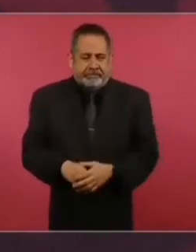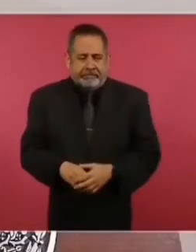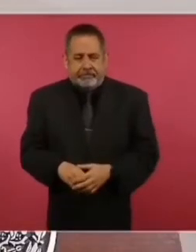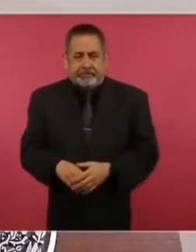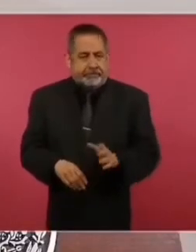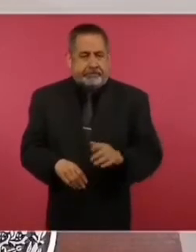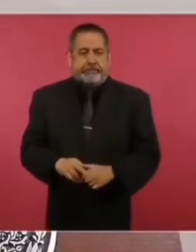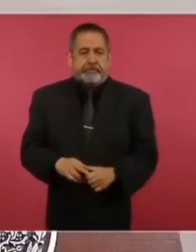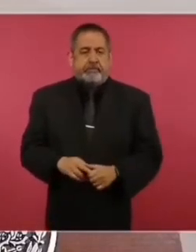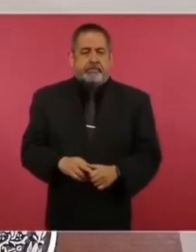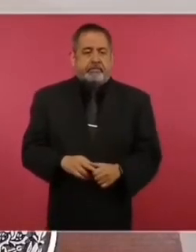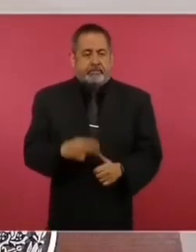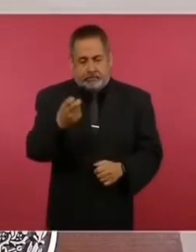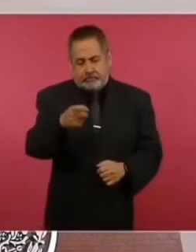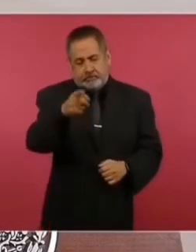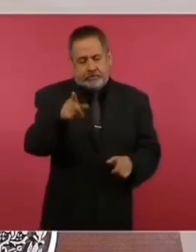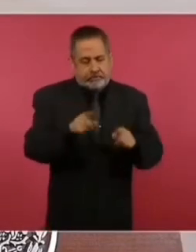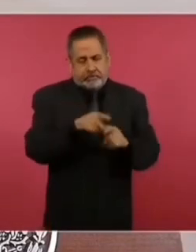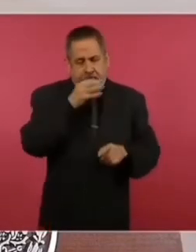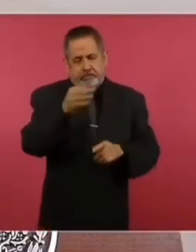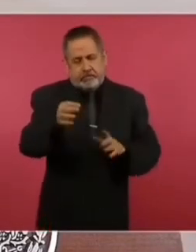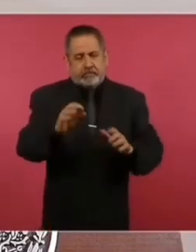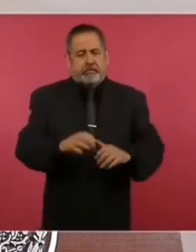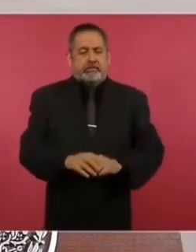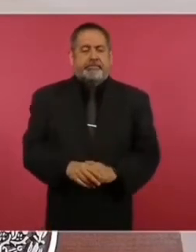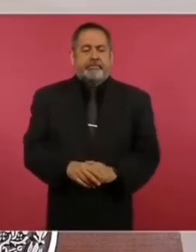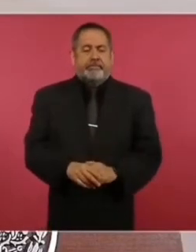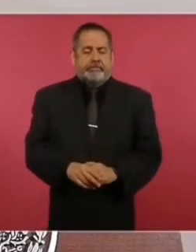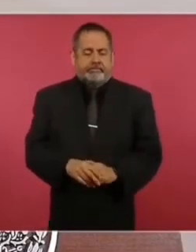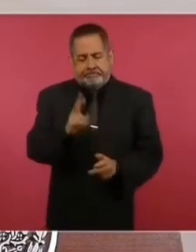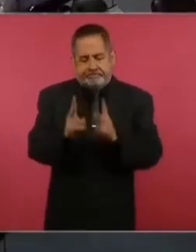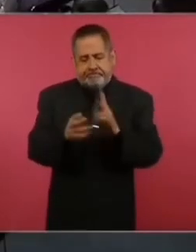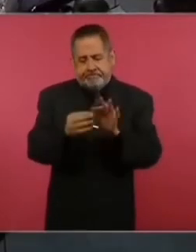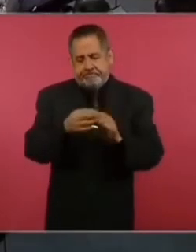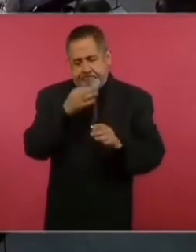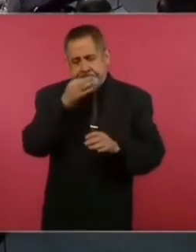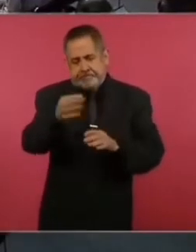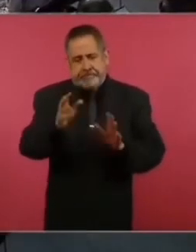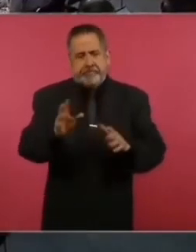Entonces, es lo que podemos comentarte. Adelante.